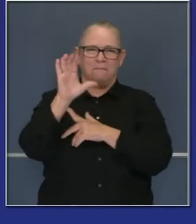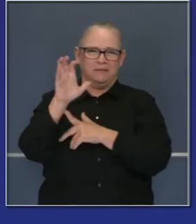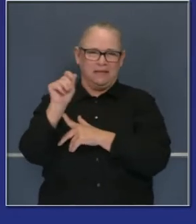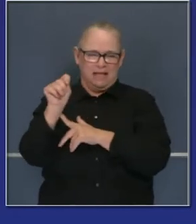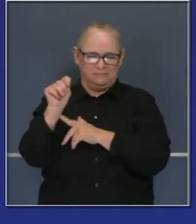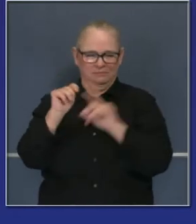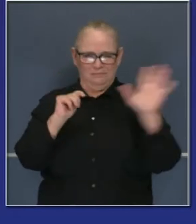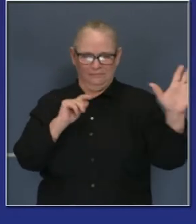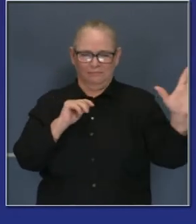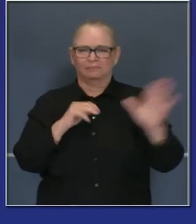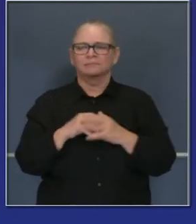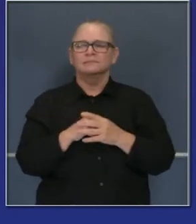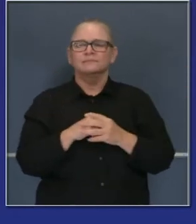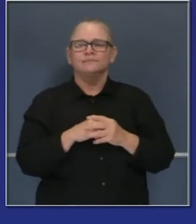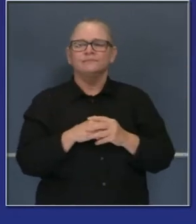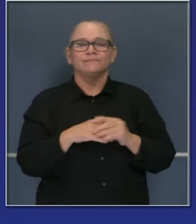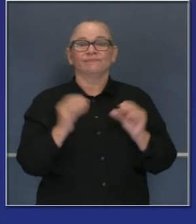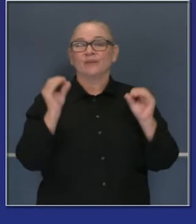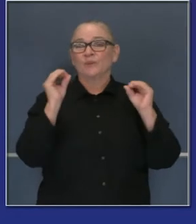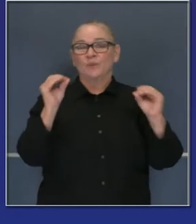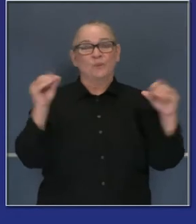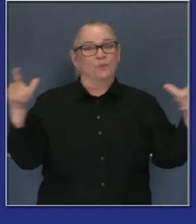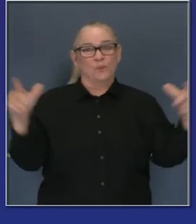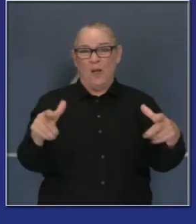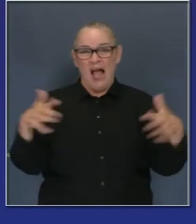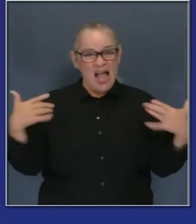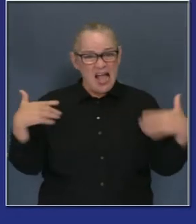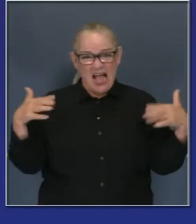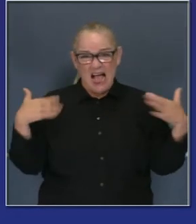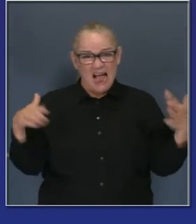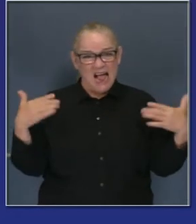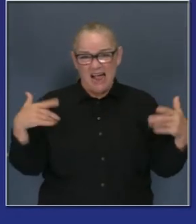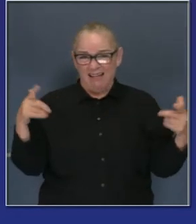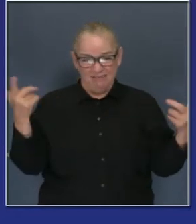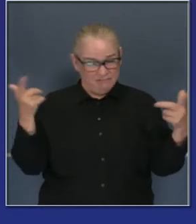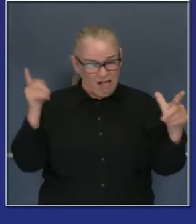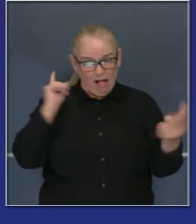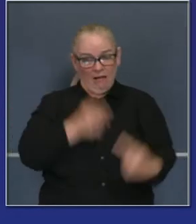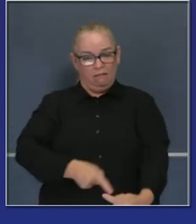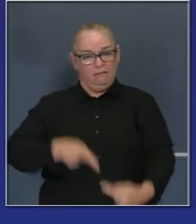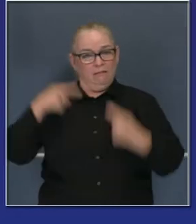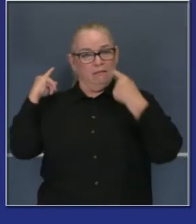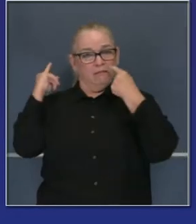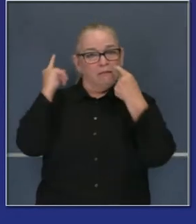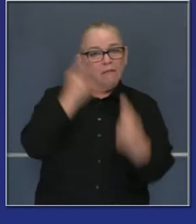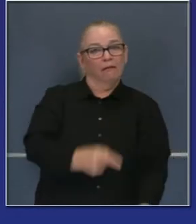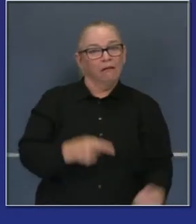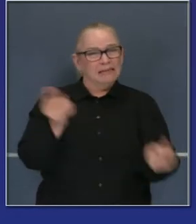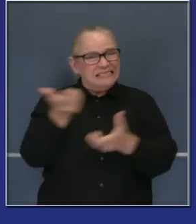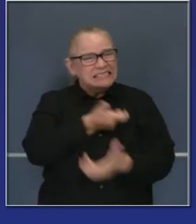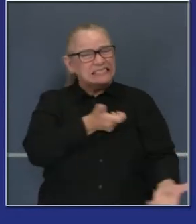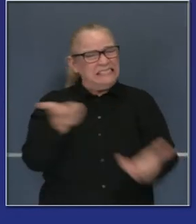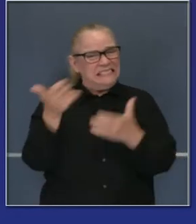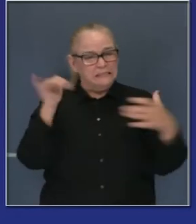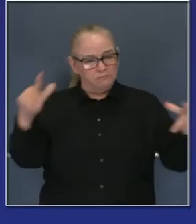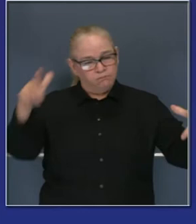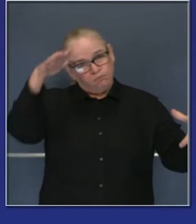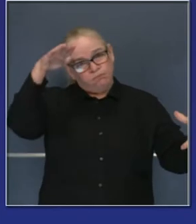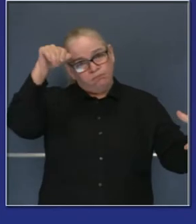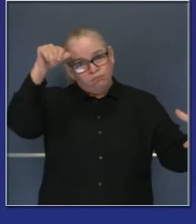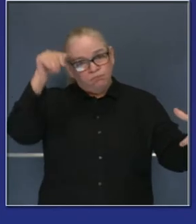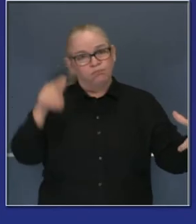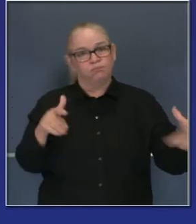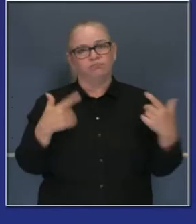incendio back at en el condado de los ángeles que no ha sido contenido para nada tiene mucha atención por buena razón es condiciones